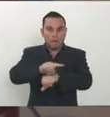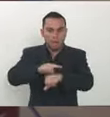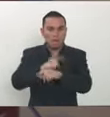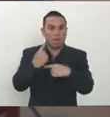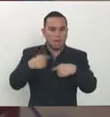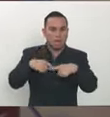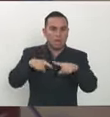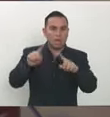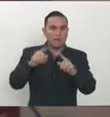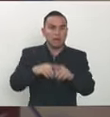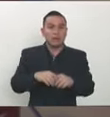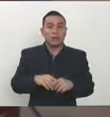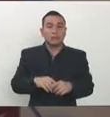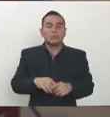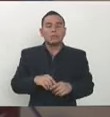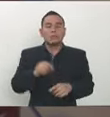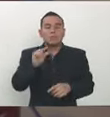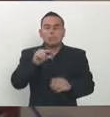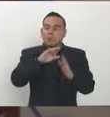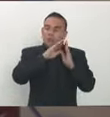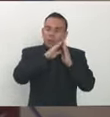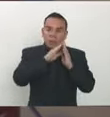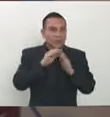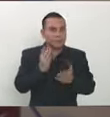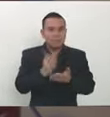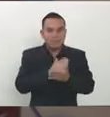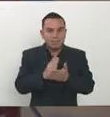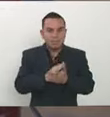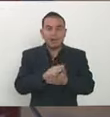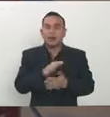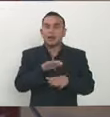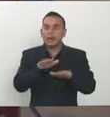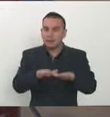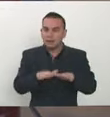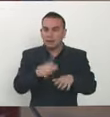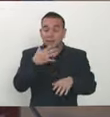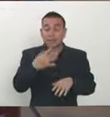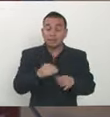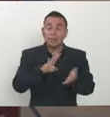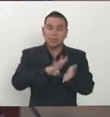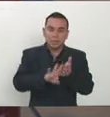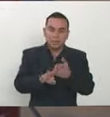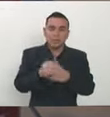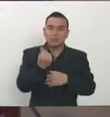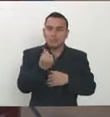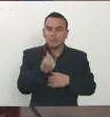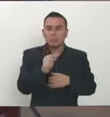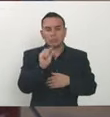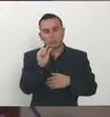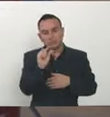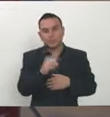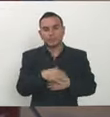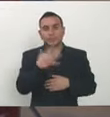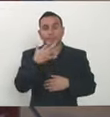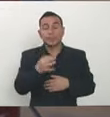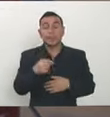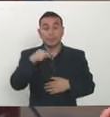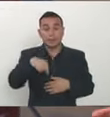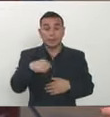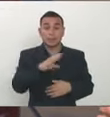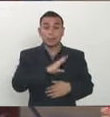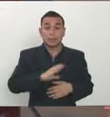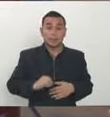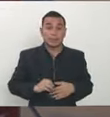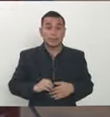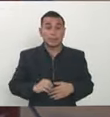muy pocas veces se les agradece. Y yo sé que el agradecimiento económico es mínimo, pero nuestro país es un país